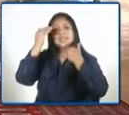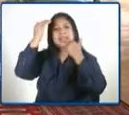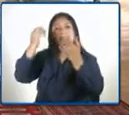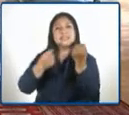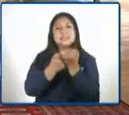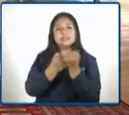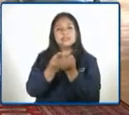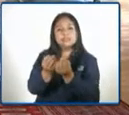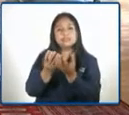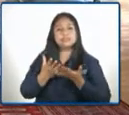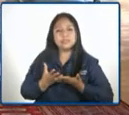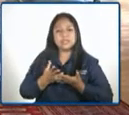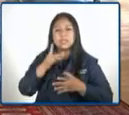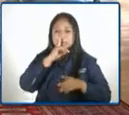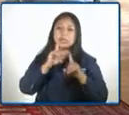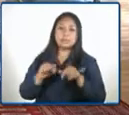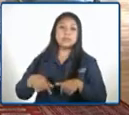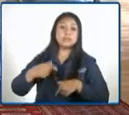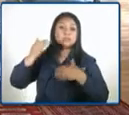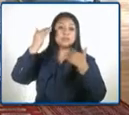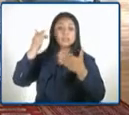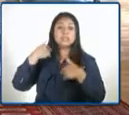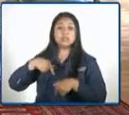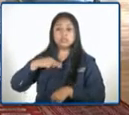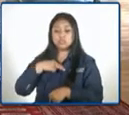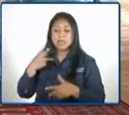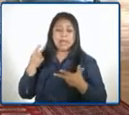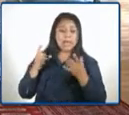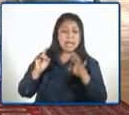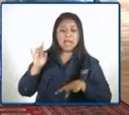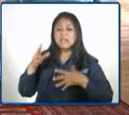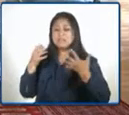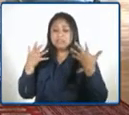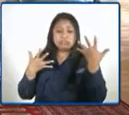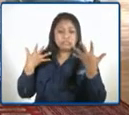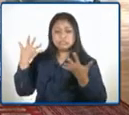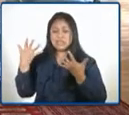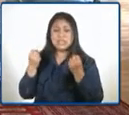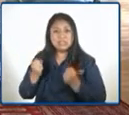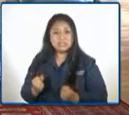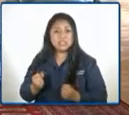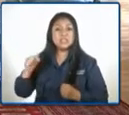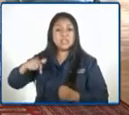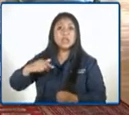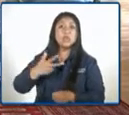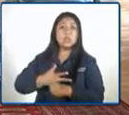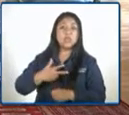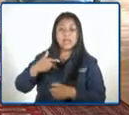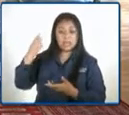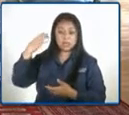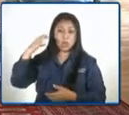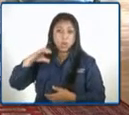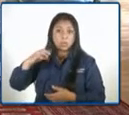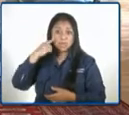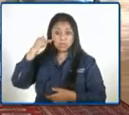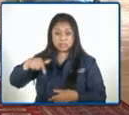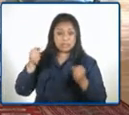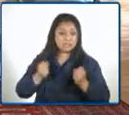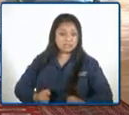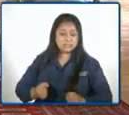quiero decirlo, en los momentos donde hemos tenido dificultades en nuestro país, donde hemos tenido que enfrentar situaciones de